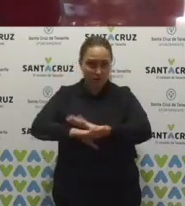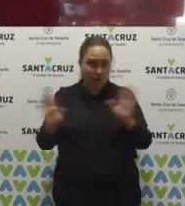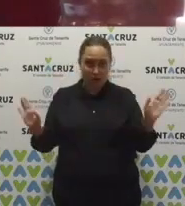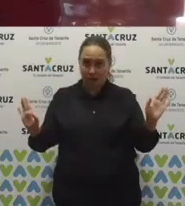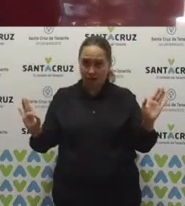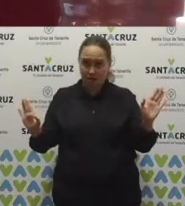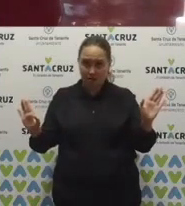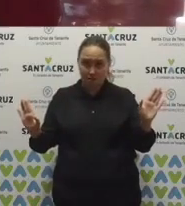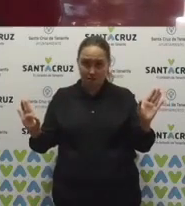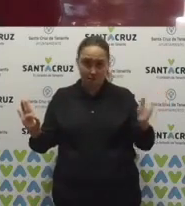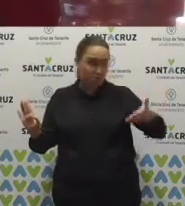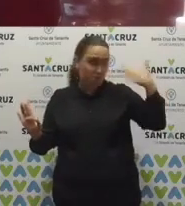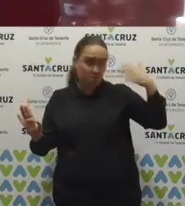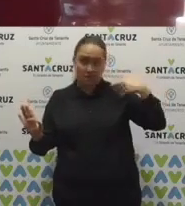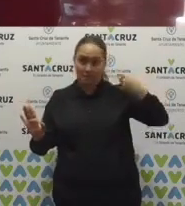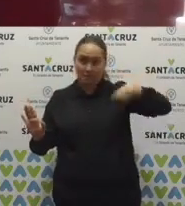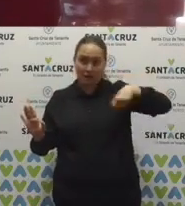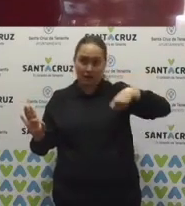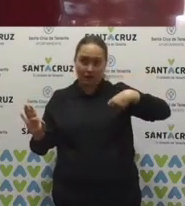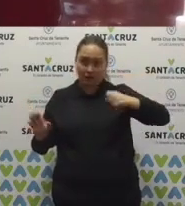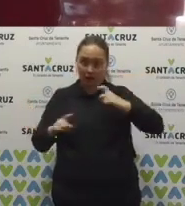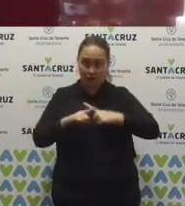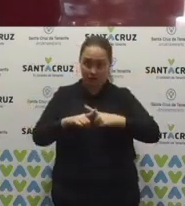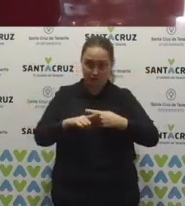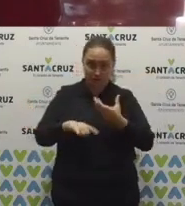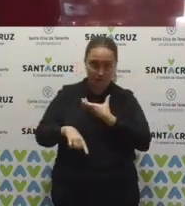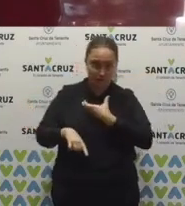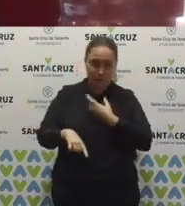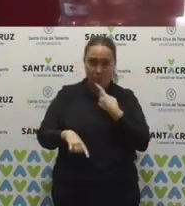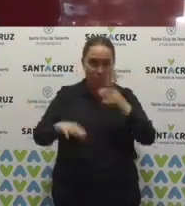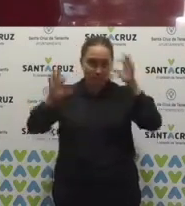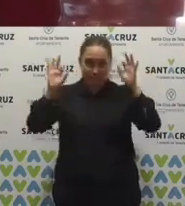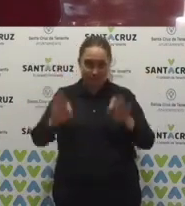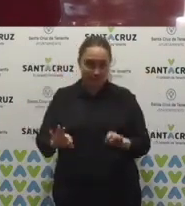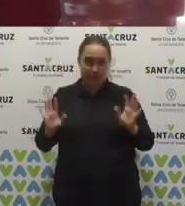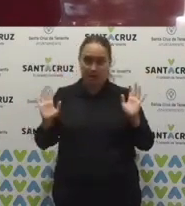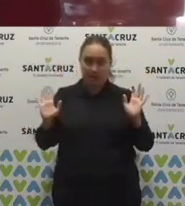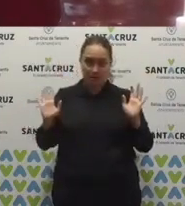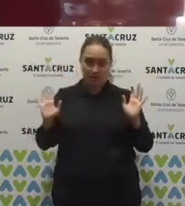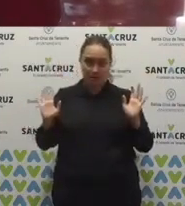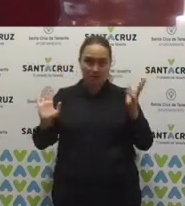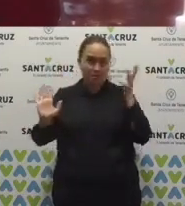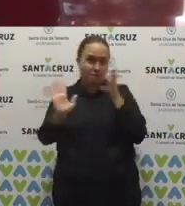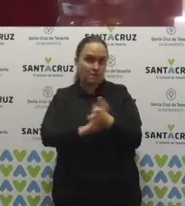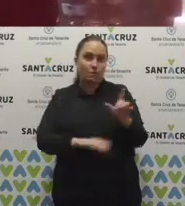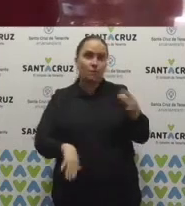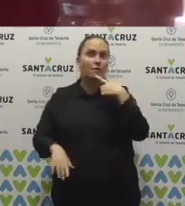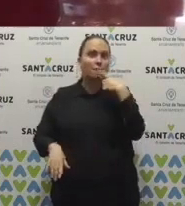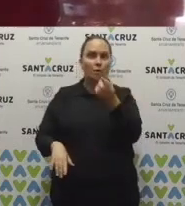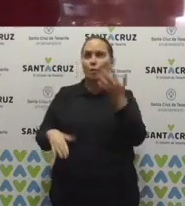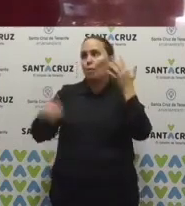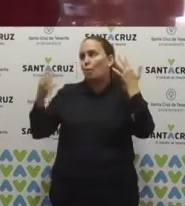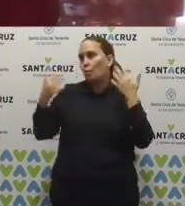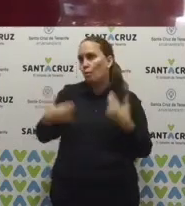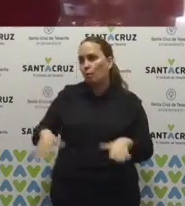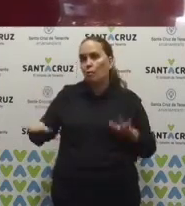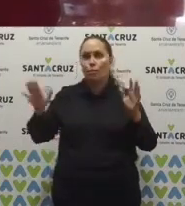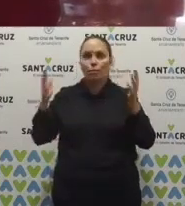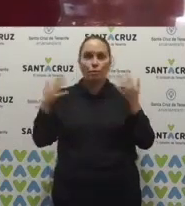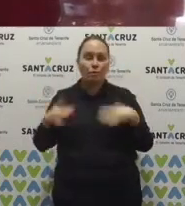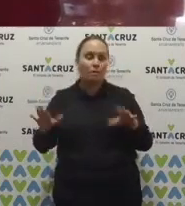presidente que se hacía y sería cierto pero sería lo que se hacía por tanto cuando ustedes afirman que se lleva